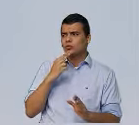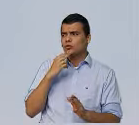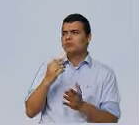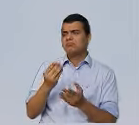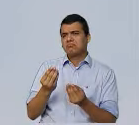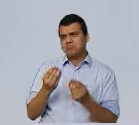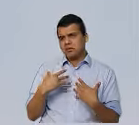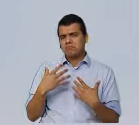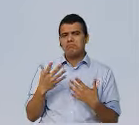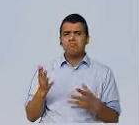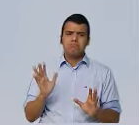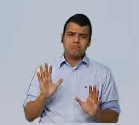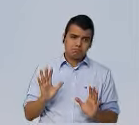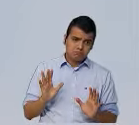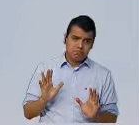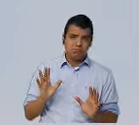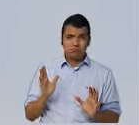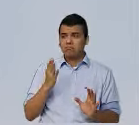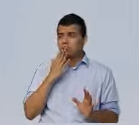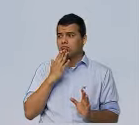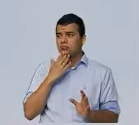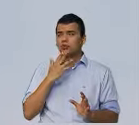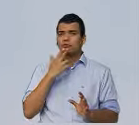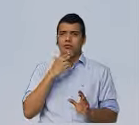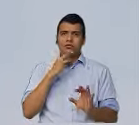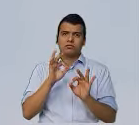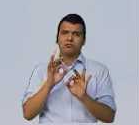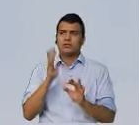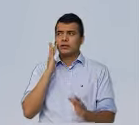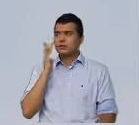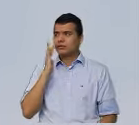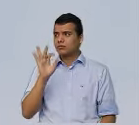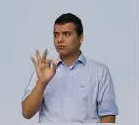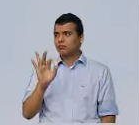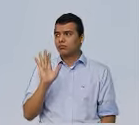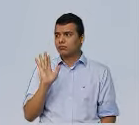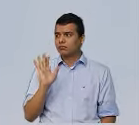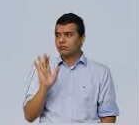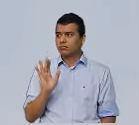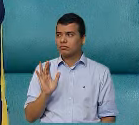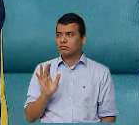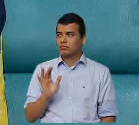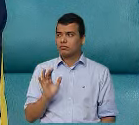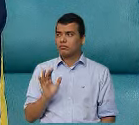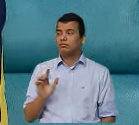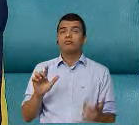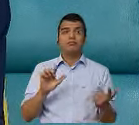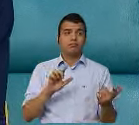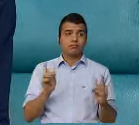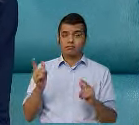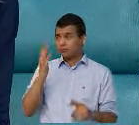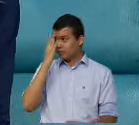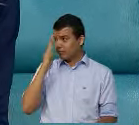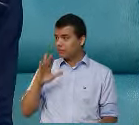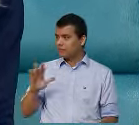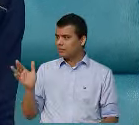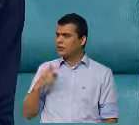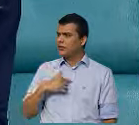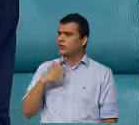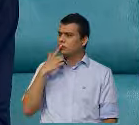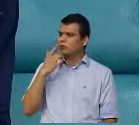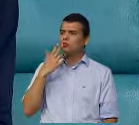se podría considerar como un buen endulzante natural. Bueno, sirve. Sí. Ahí está, entonces, porque es que el sabor